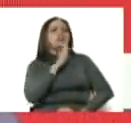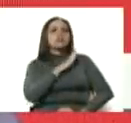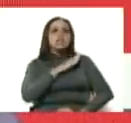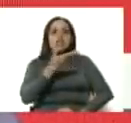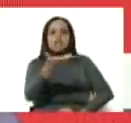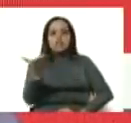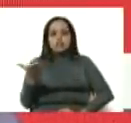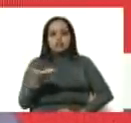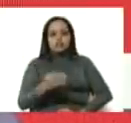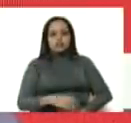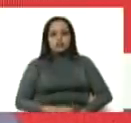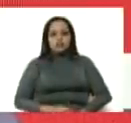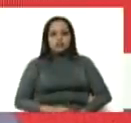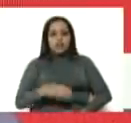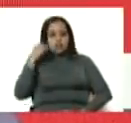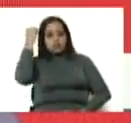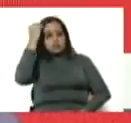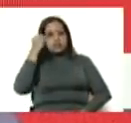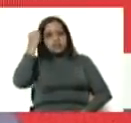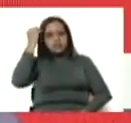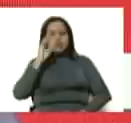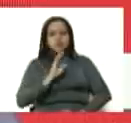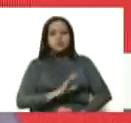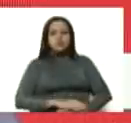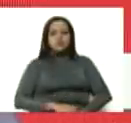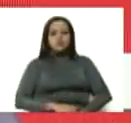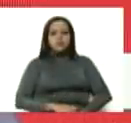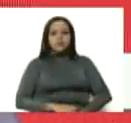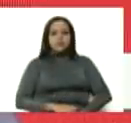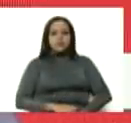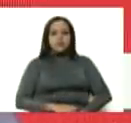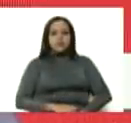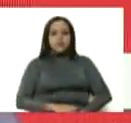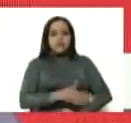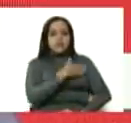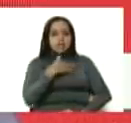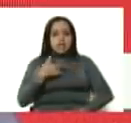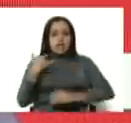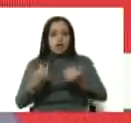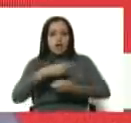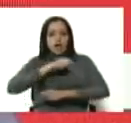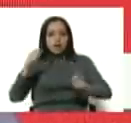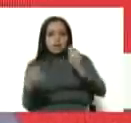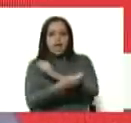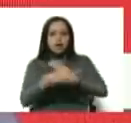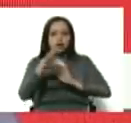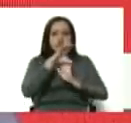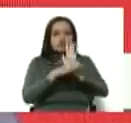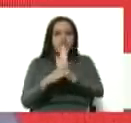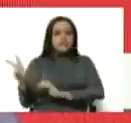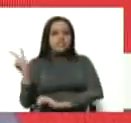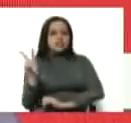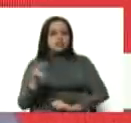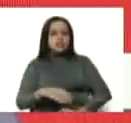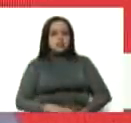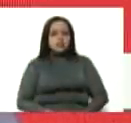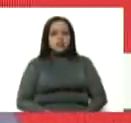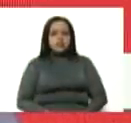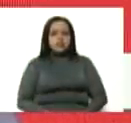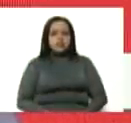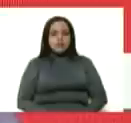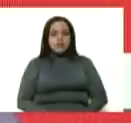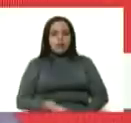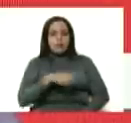ellos en su pensamiento. Y pretenden sustituir la constitución de Venezuela por